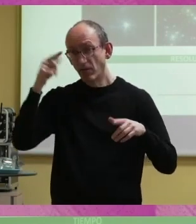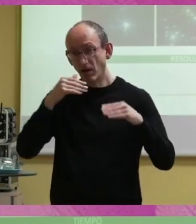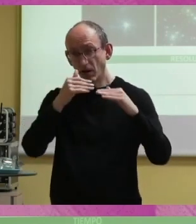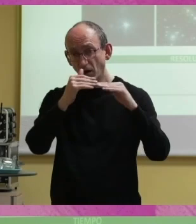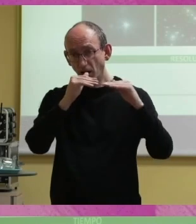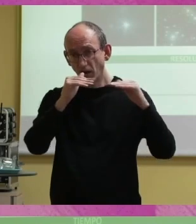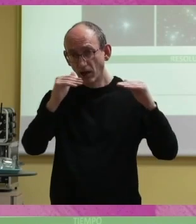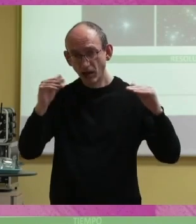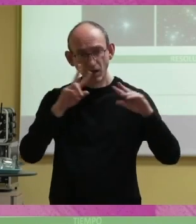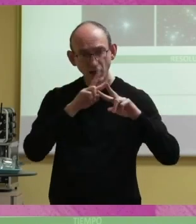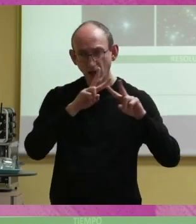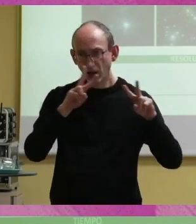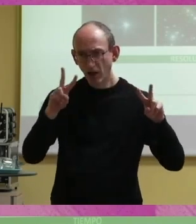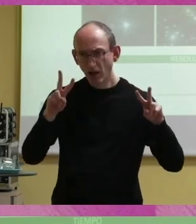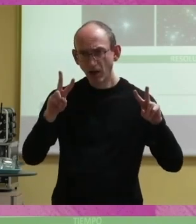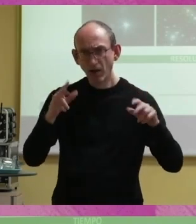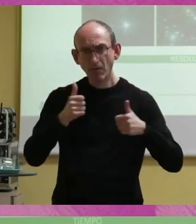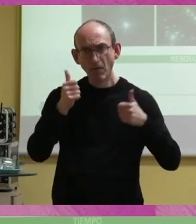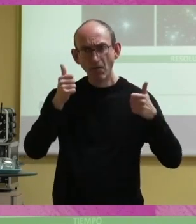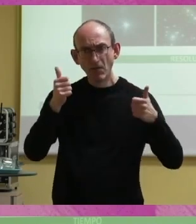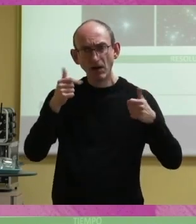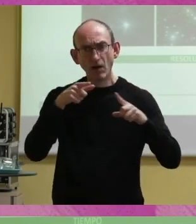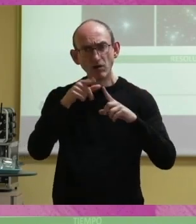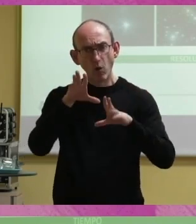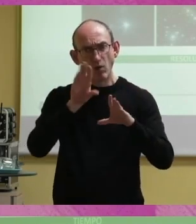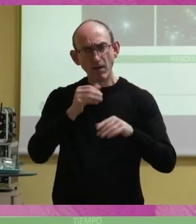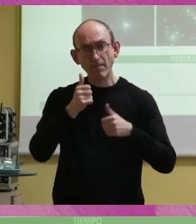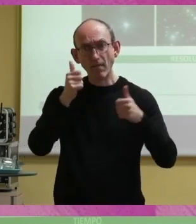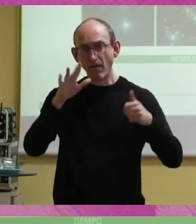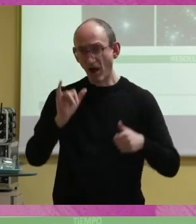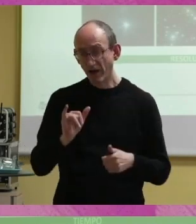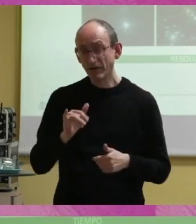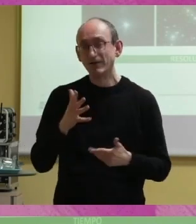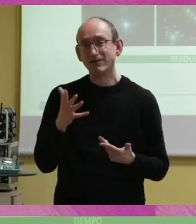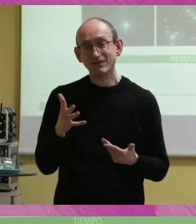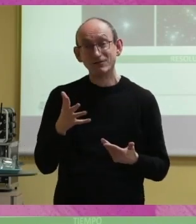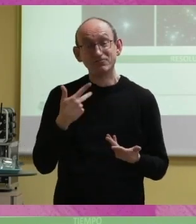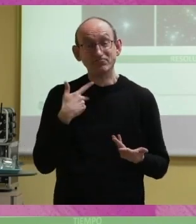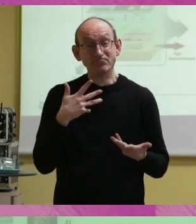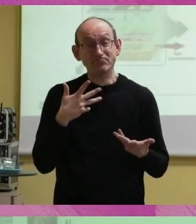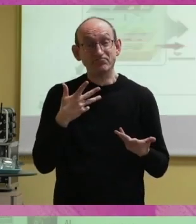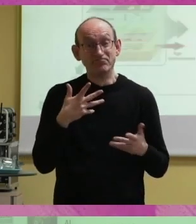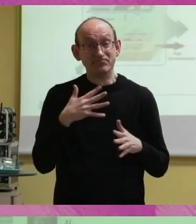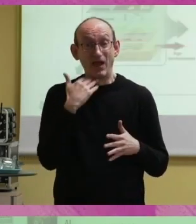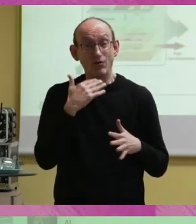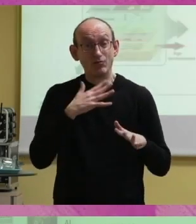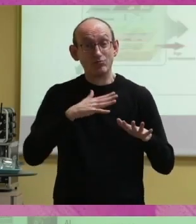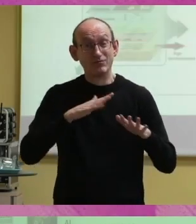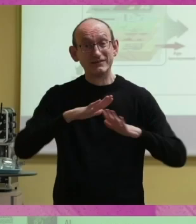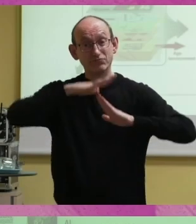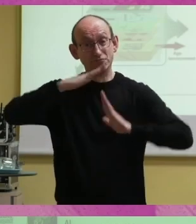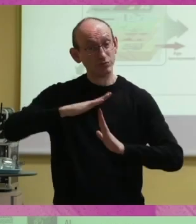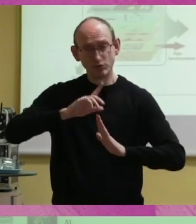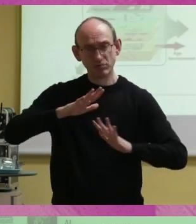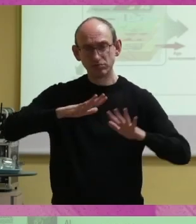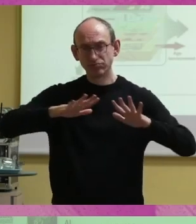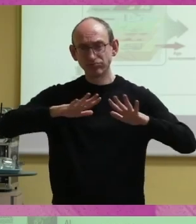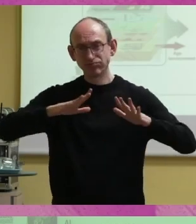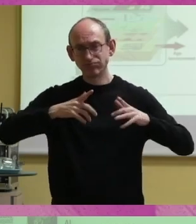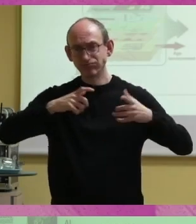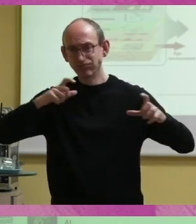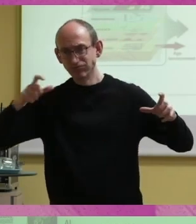más cosas para entender y comprender. Entonces, bueno, es una cosa en movimiento, que nos va a